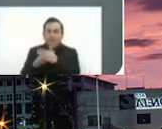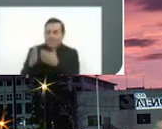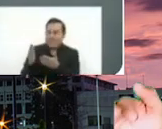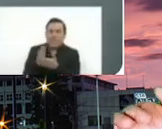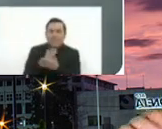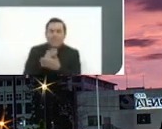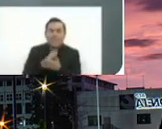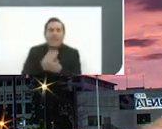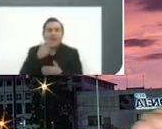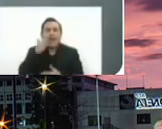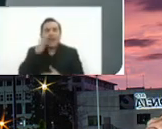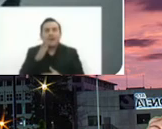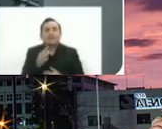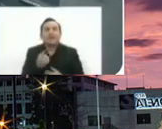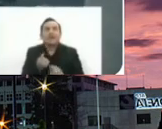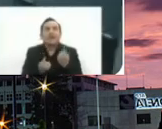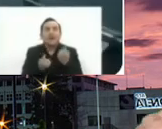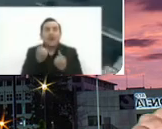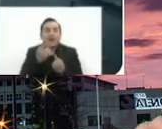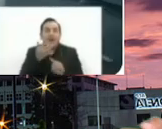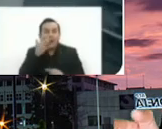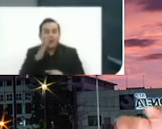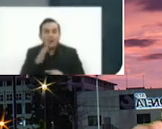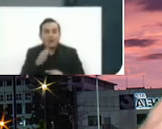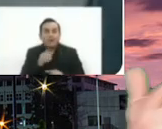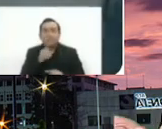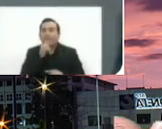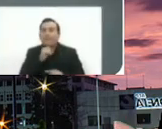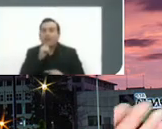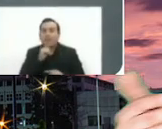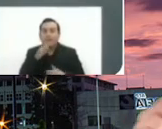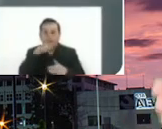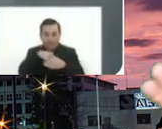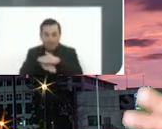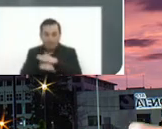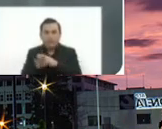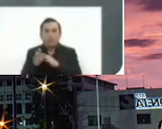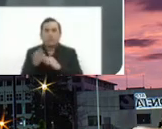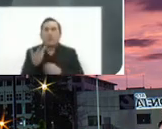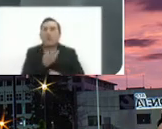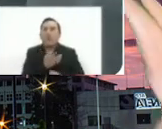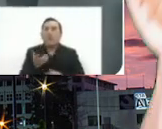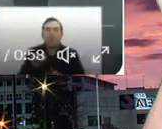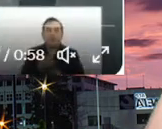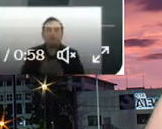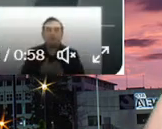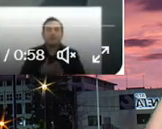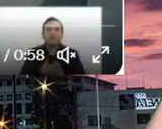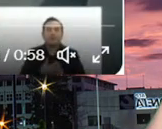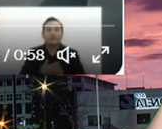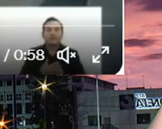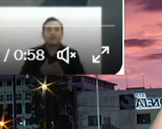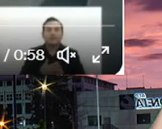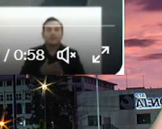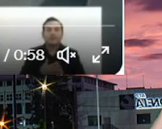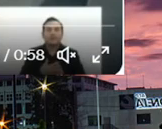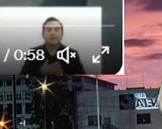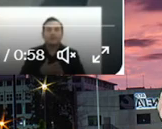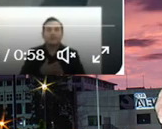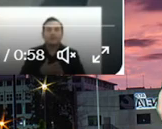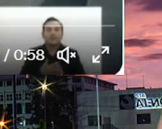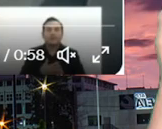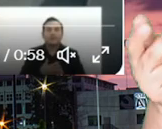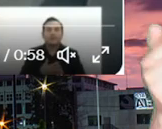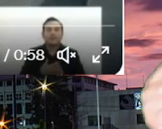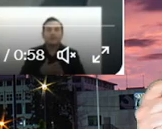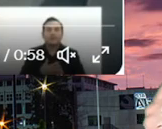eso, ya no, ya todo está encerrado. Imagínate los pandilleros que aún anden por ahí libres. Mi